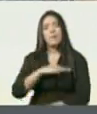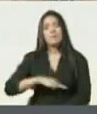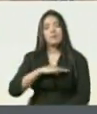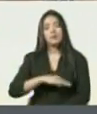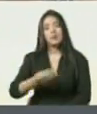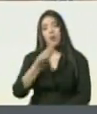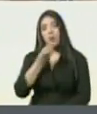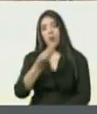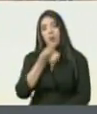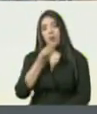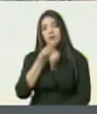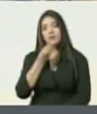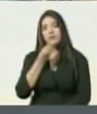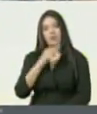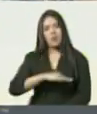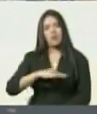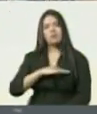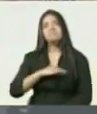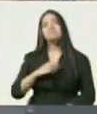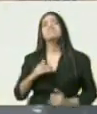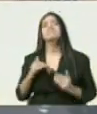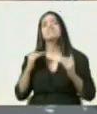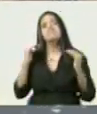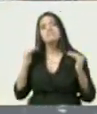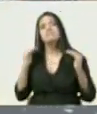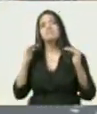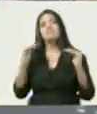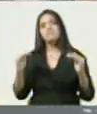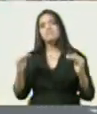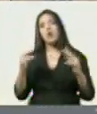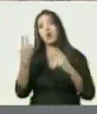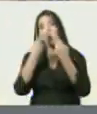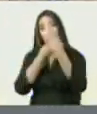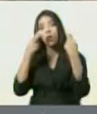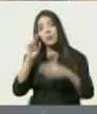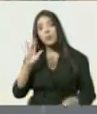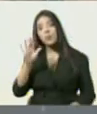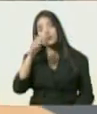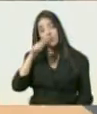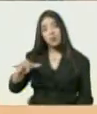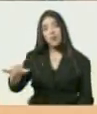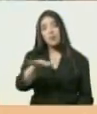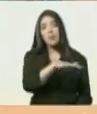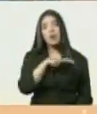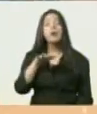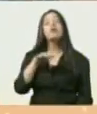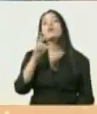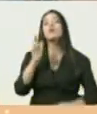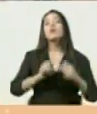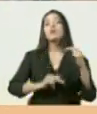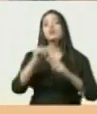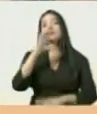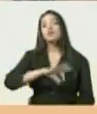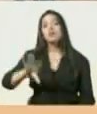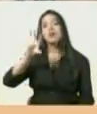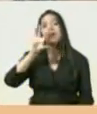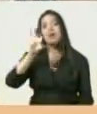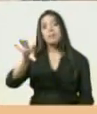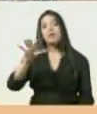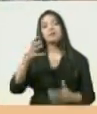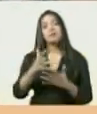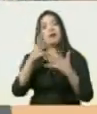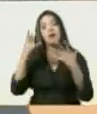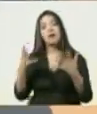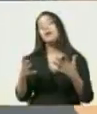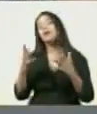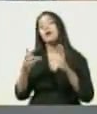Alimentación con la moral en alto, comprometidos con el pueblo, comprometidos con la construcción de la patria grande, comprometidos